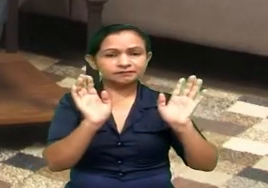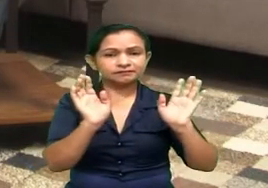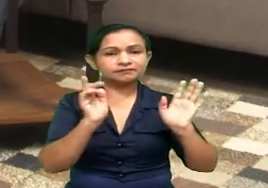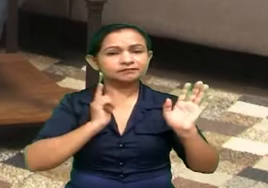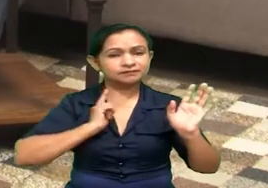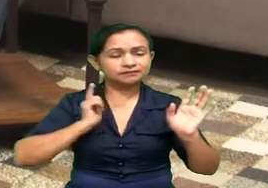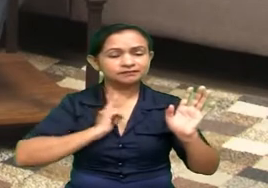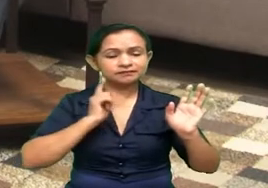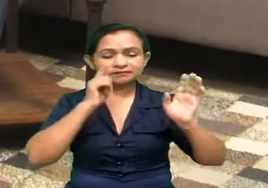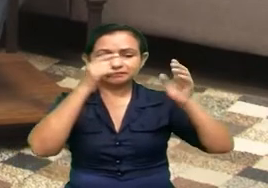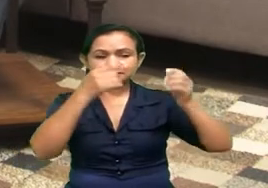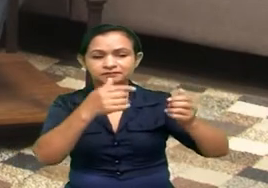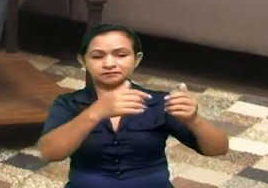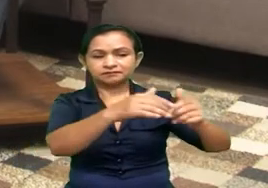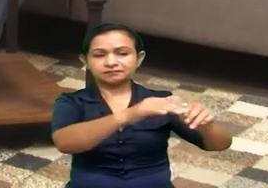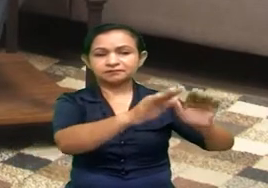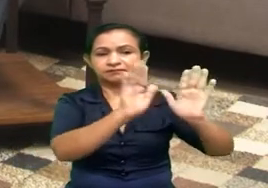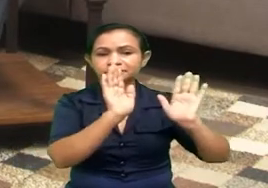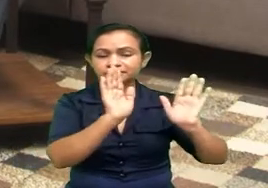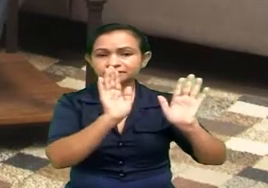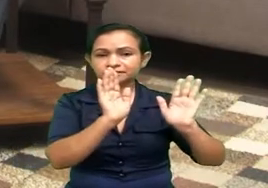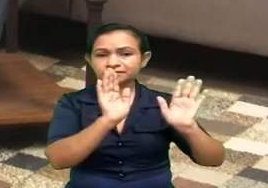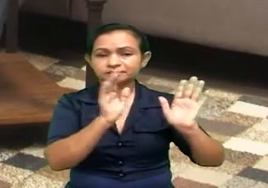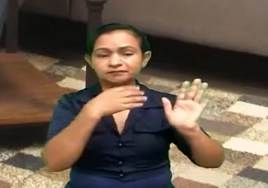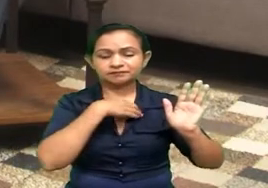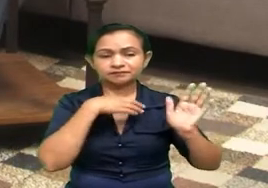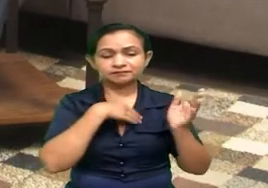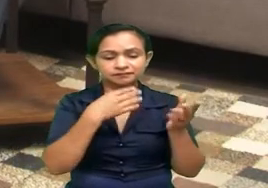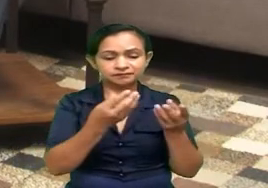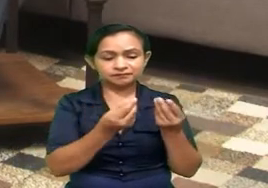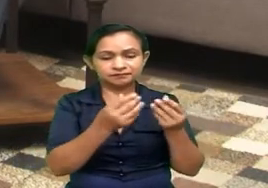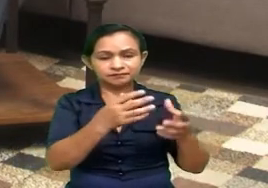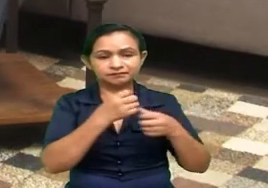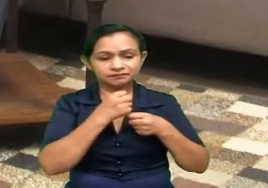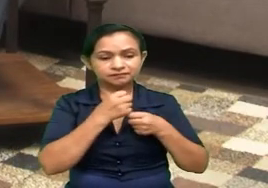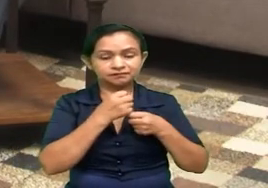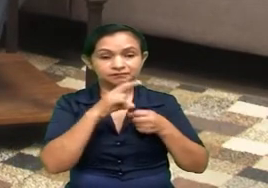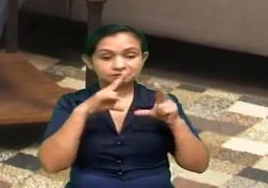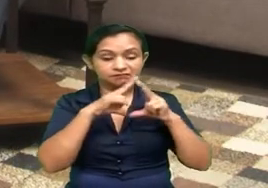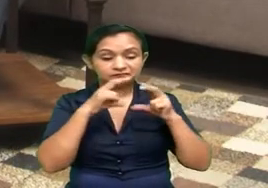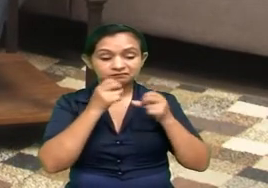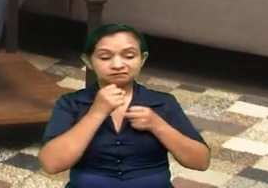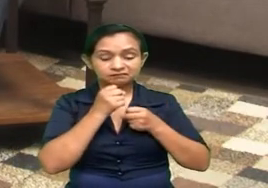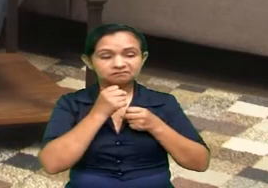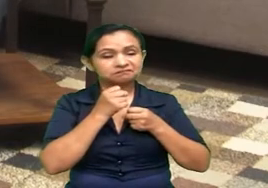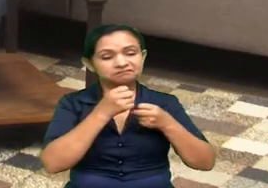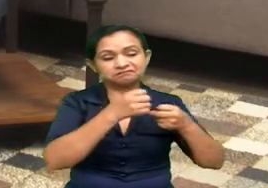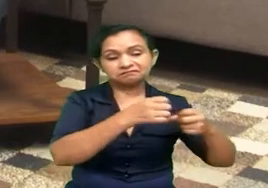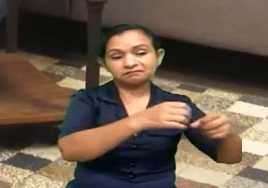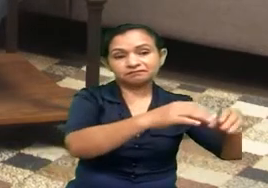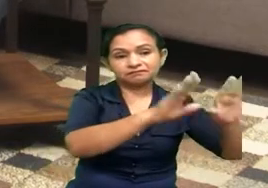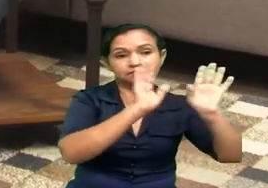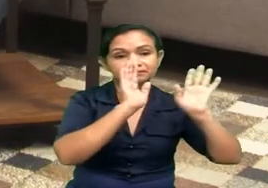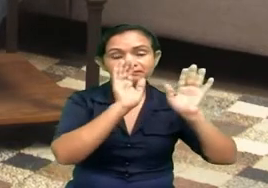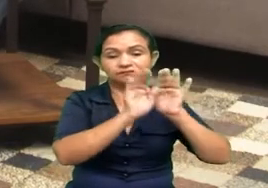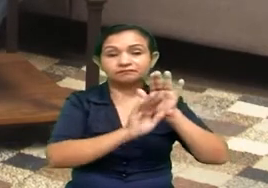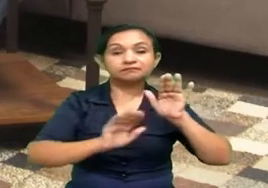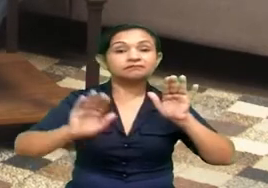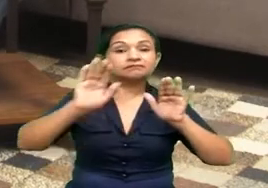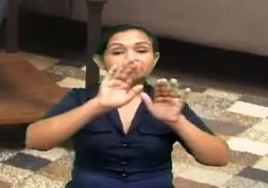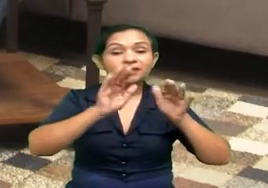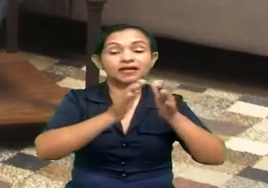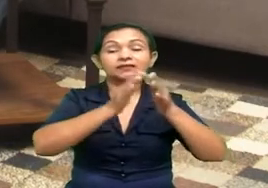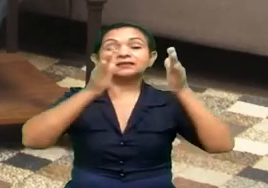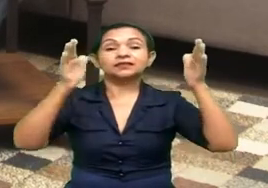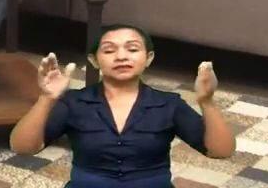que ceder, como cedimos parte de nuestro territorio. El territorio Nicaragua era la provincia más grande de